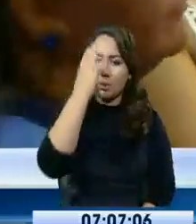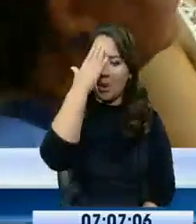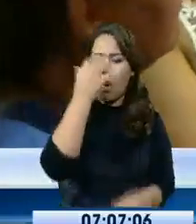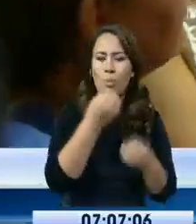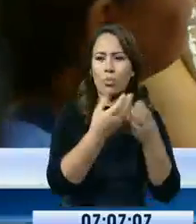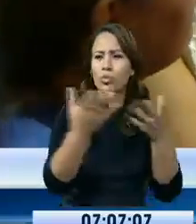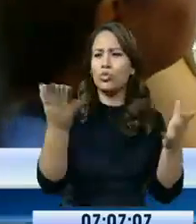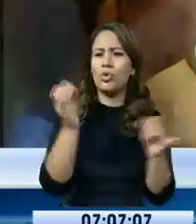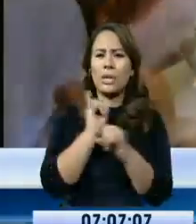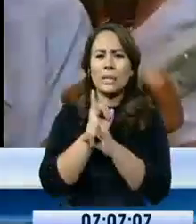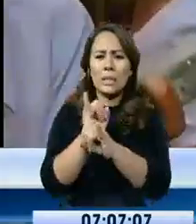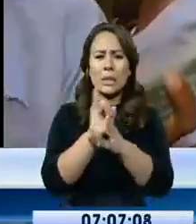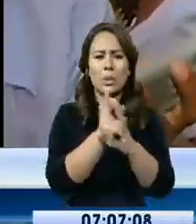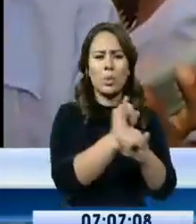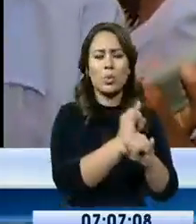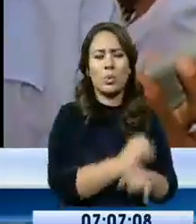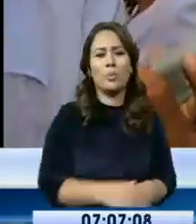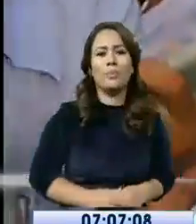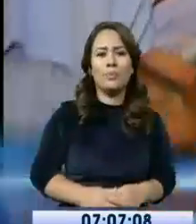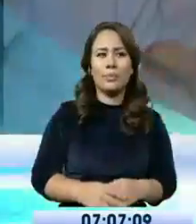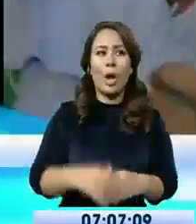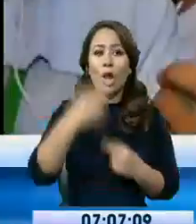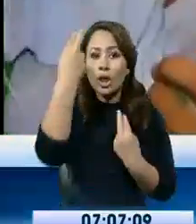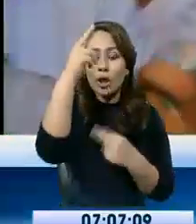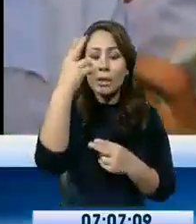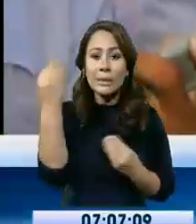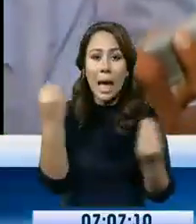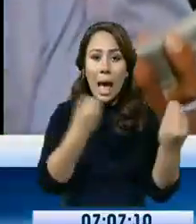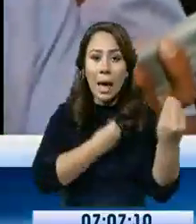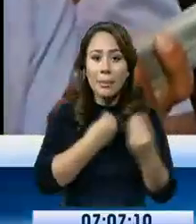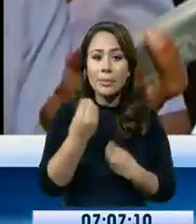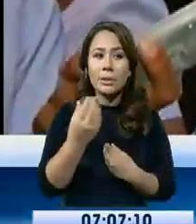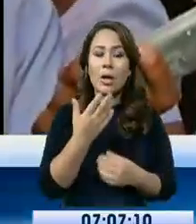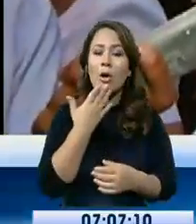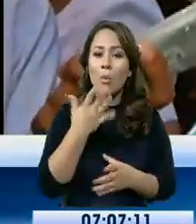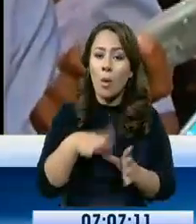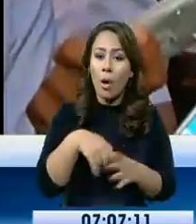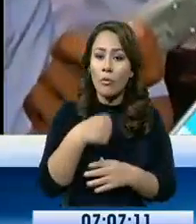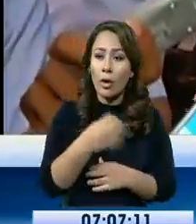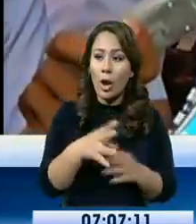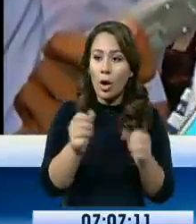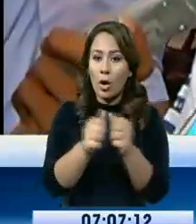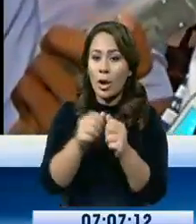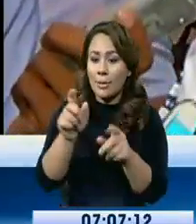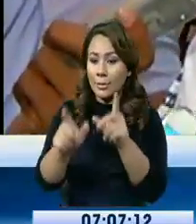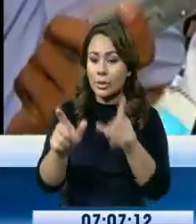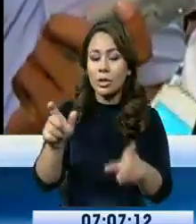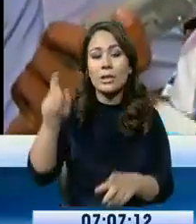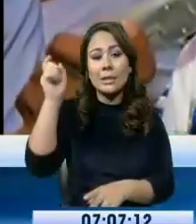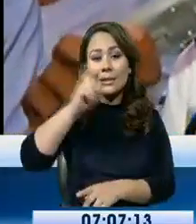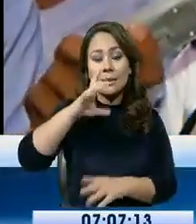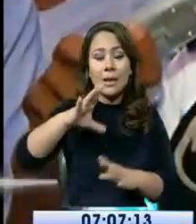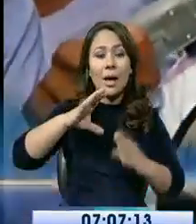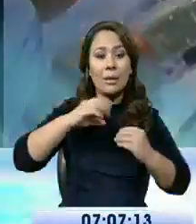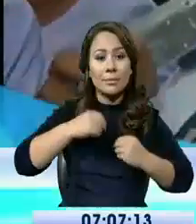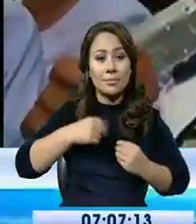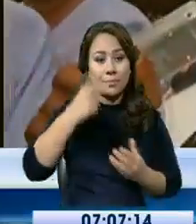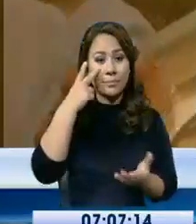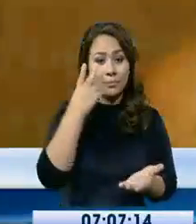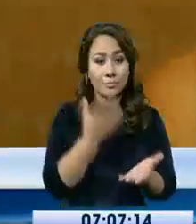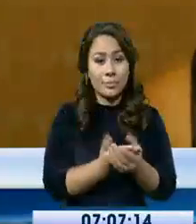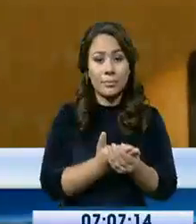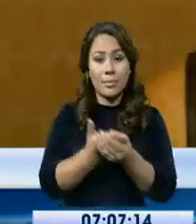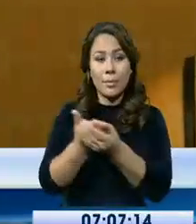muchas instituciones. Si tenemos novedades internas como externamente con la ciudadanía, pues deberemos hacer el trámite